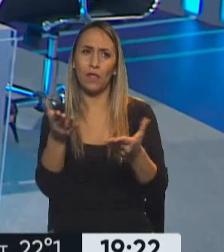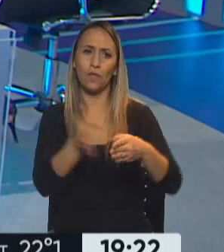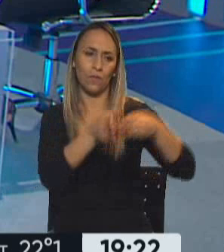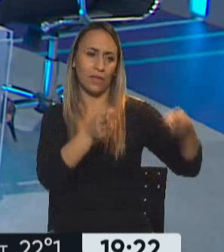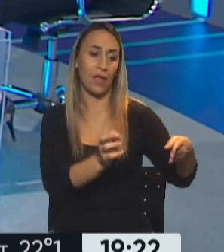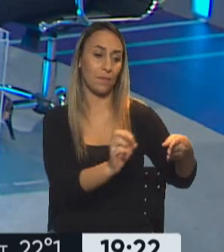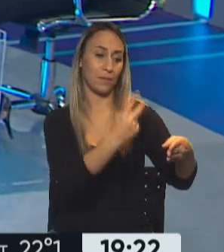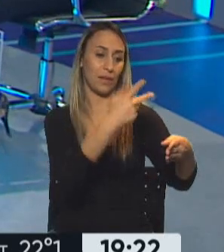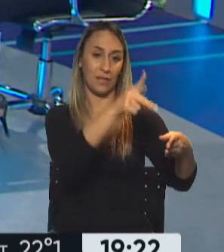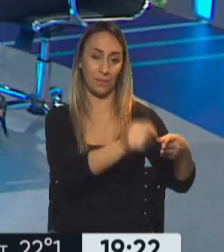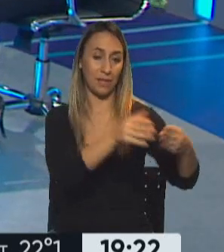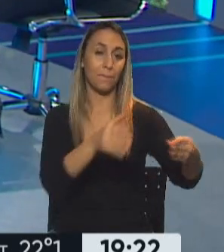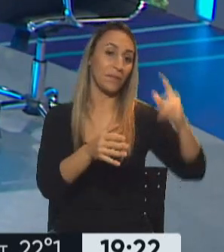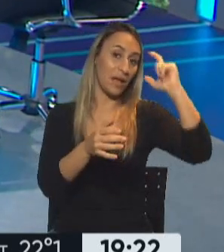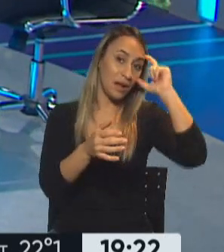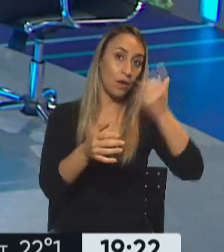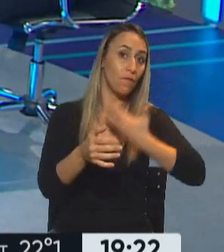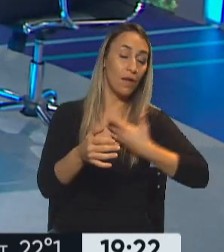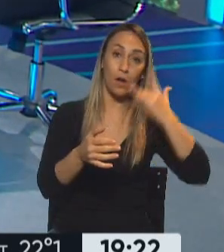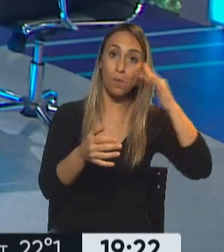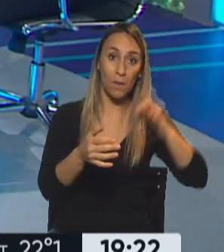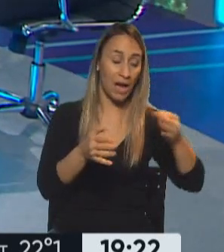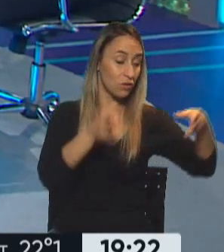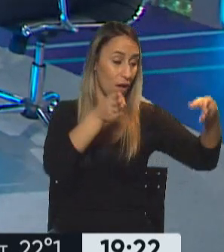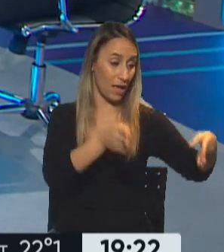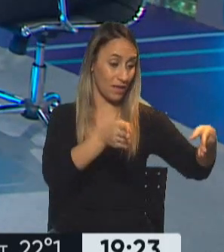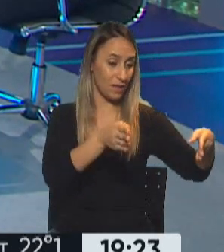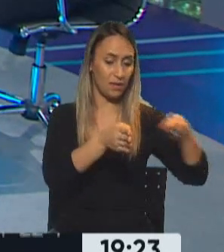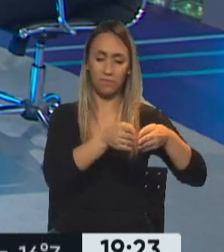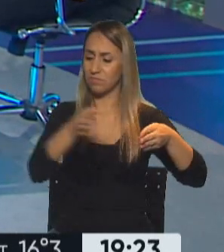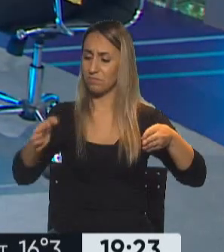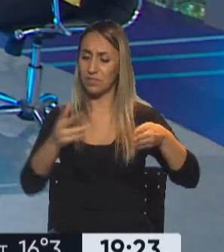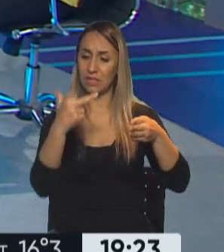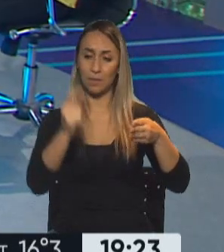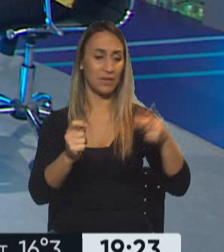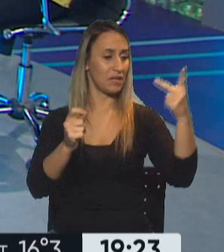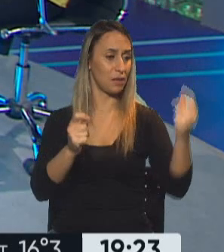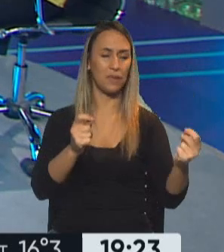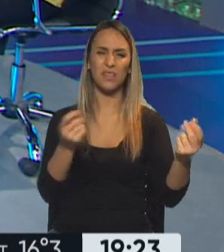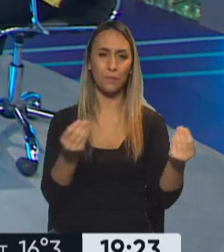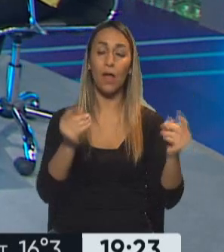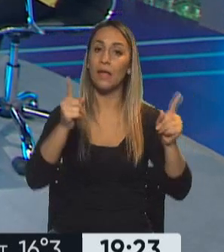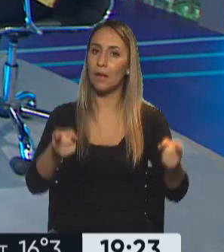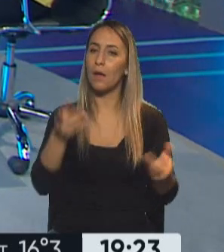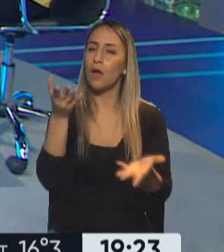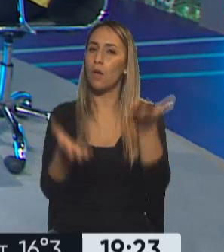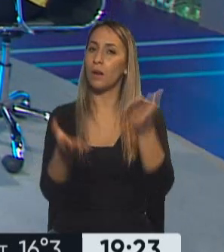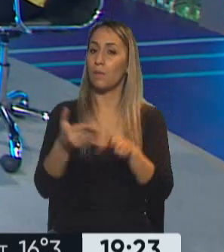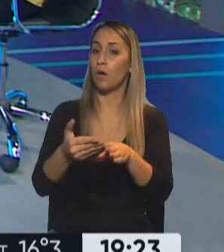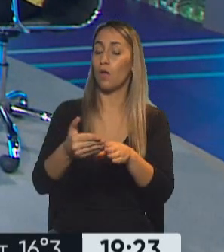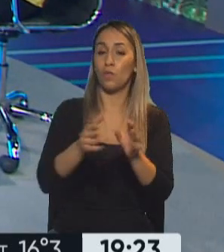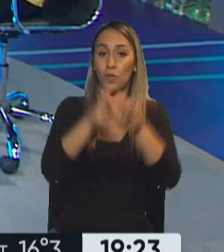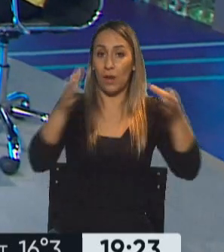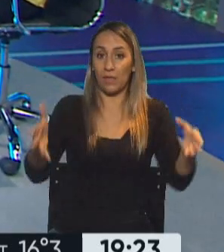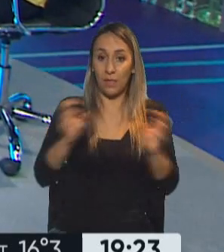trimestre, es decir, sí. Enero, febrero y marzo, una vez que comenzábamos el año, y a comparación también del peor momento económico que vivimos durante la pandemia,